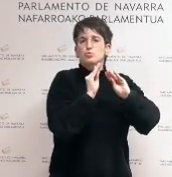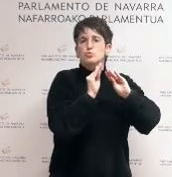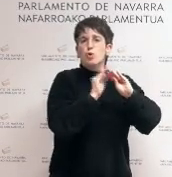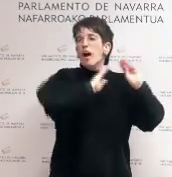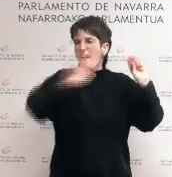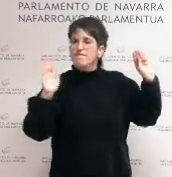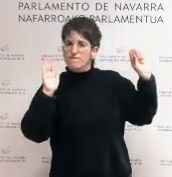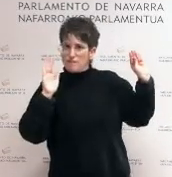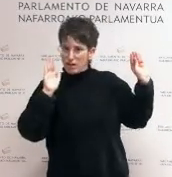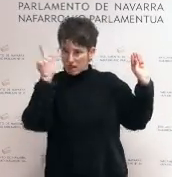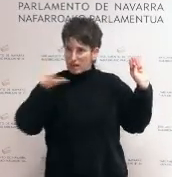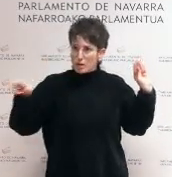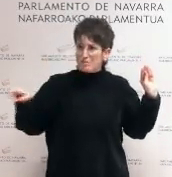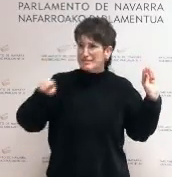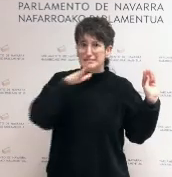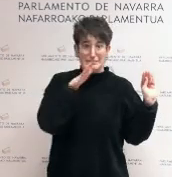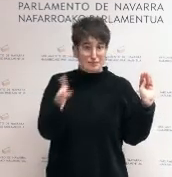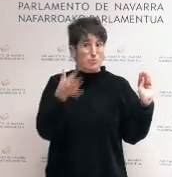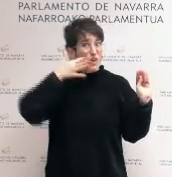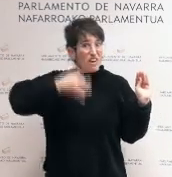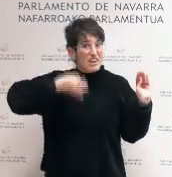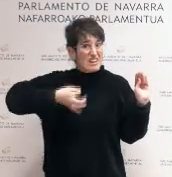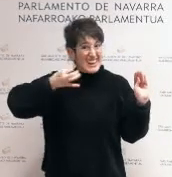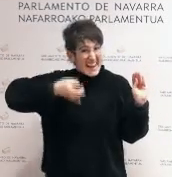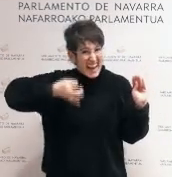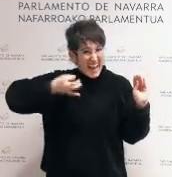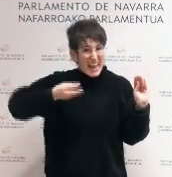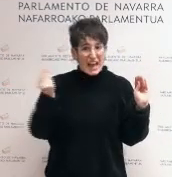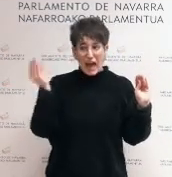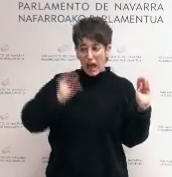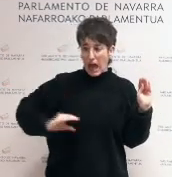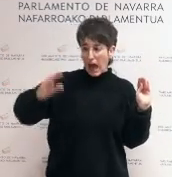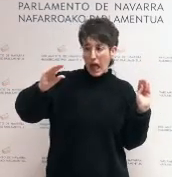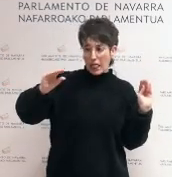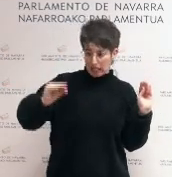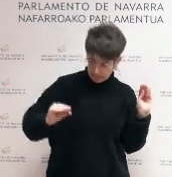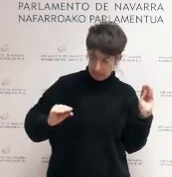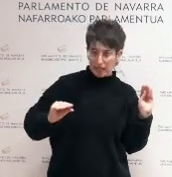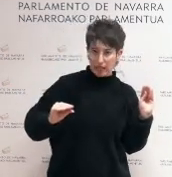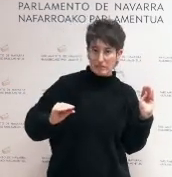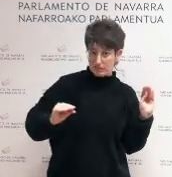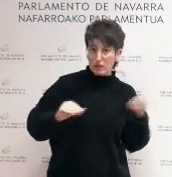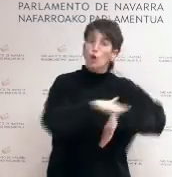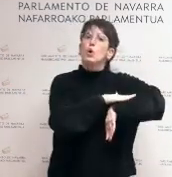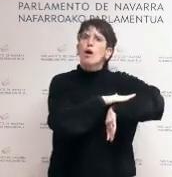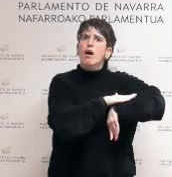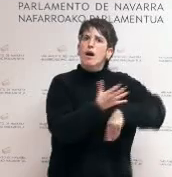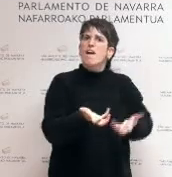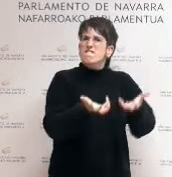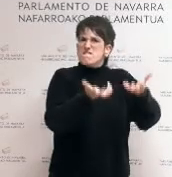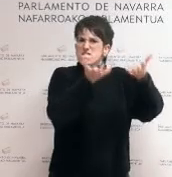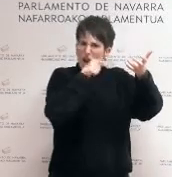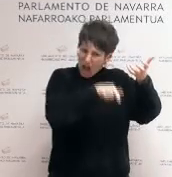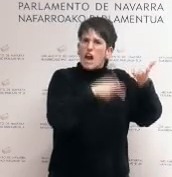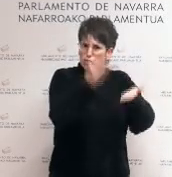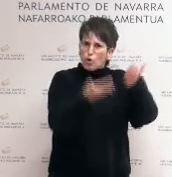penalizar a los ciudadanos que pierden capacidad económica real. El Gobierno se está enriqueciendo. Esto sí que es un enriquecimiento